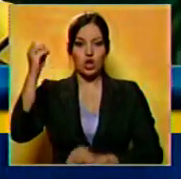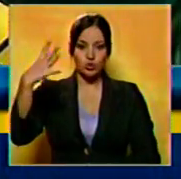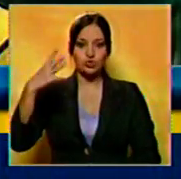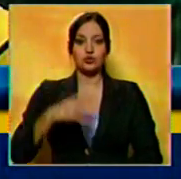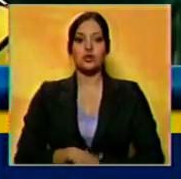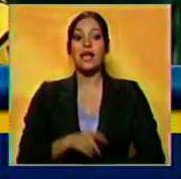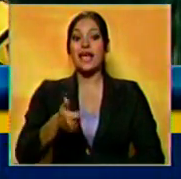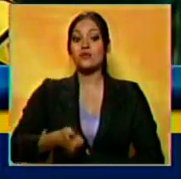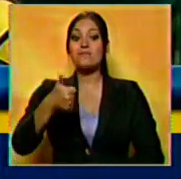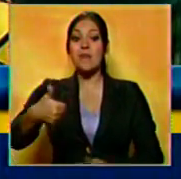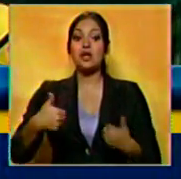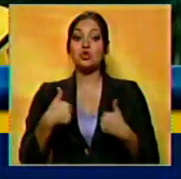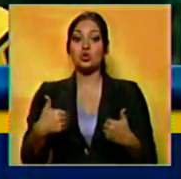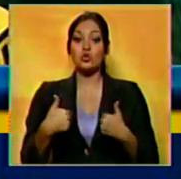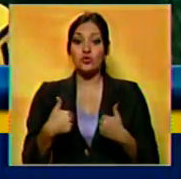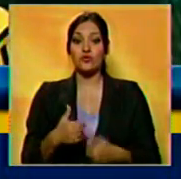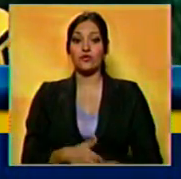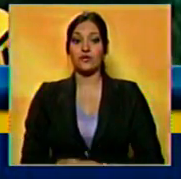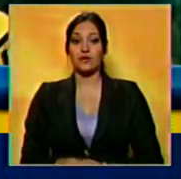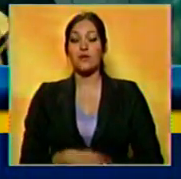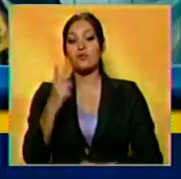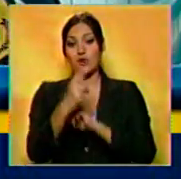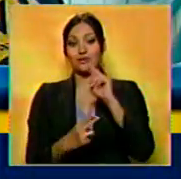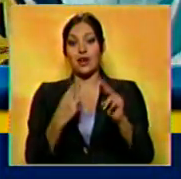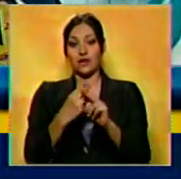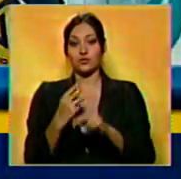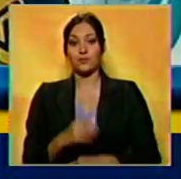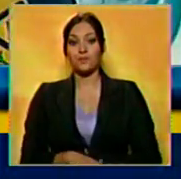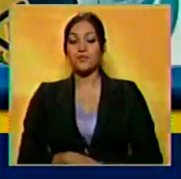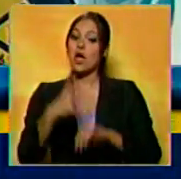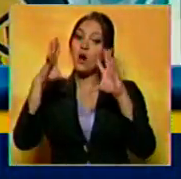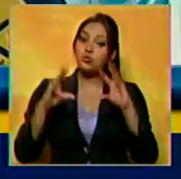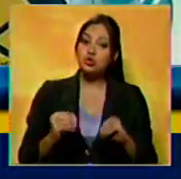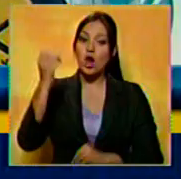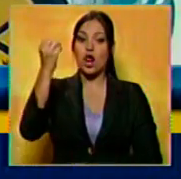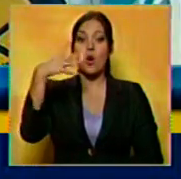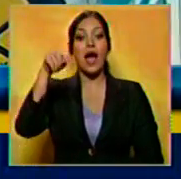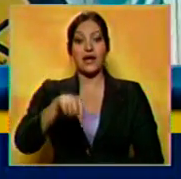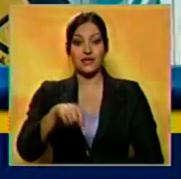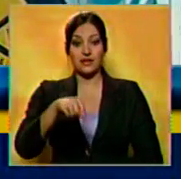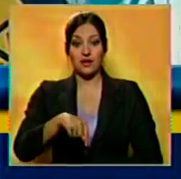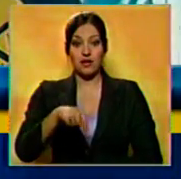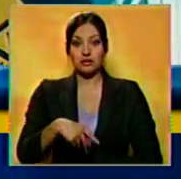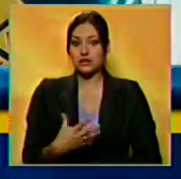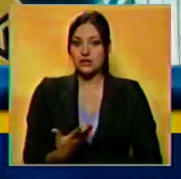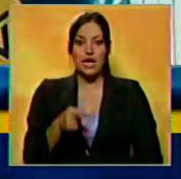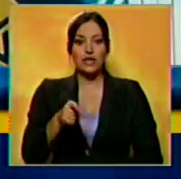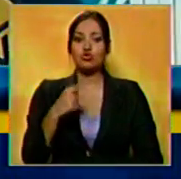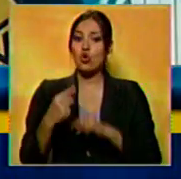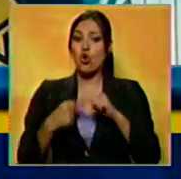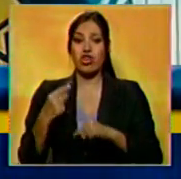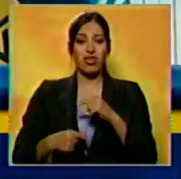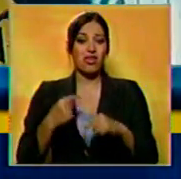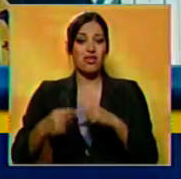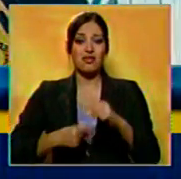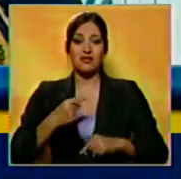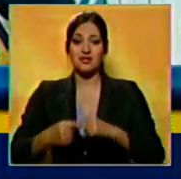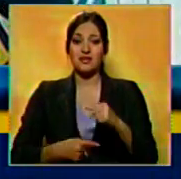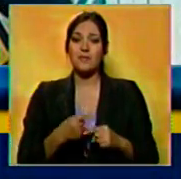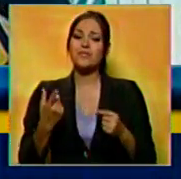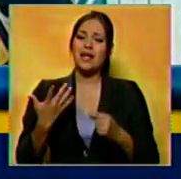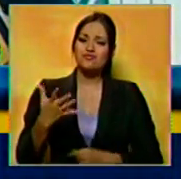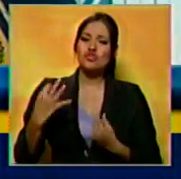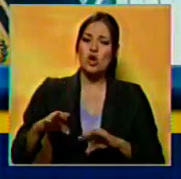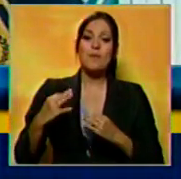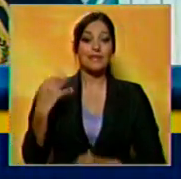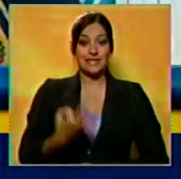las partes más afectadas de la zona alta de Puerto de la Cruz. Bueno, los apagones aquí son prácticamente todos los días. Normalmente